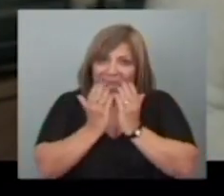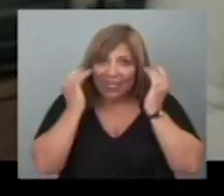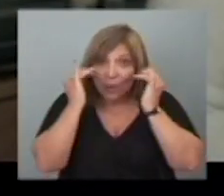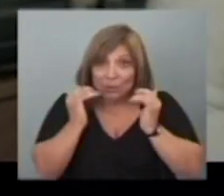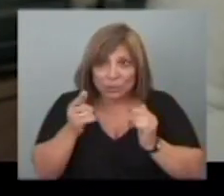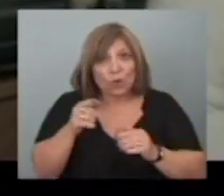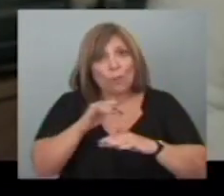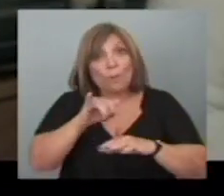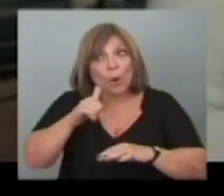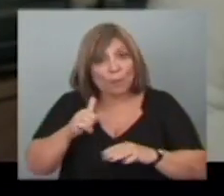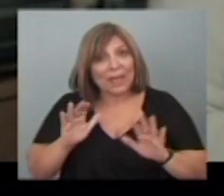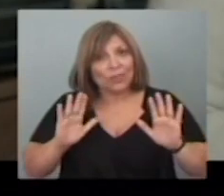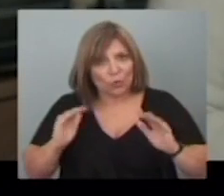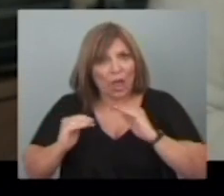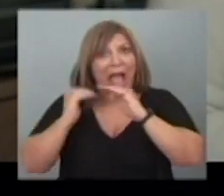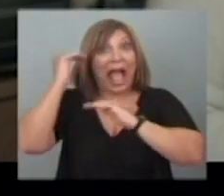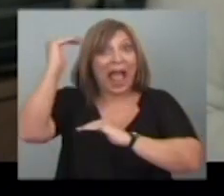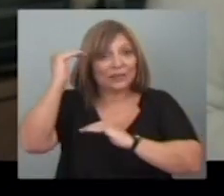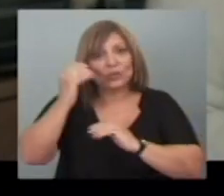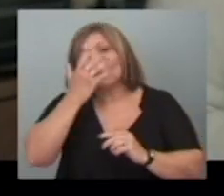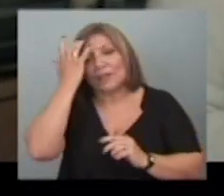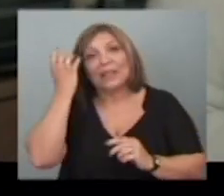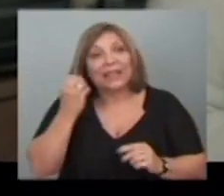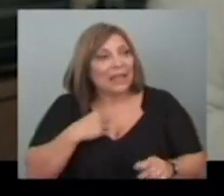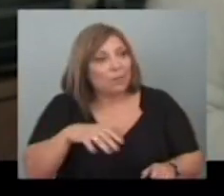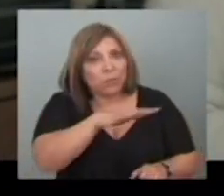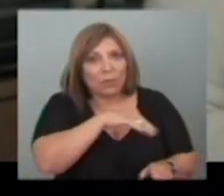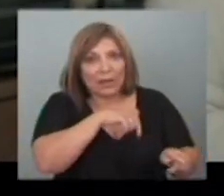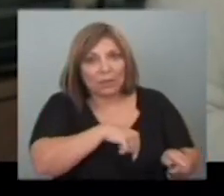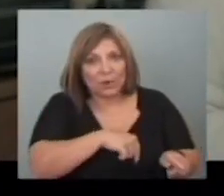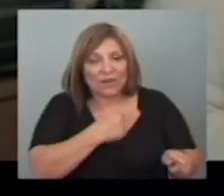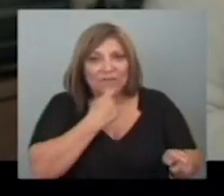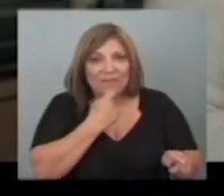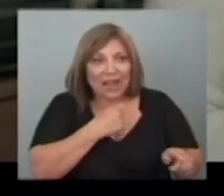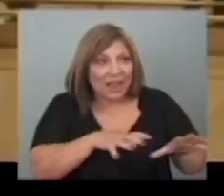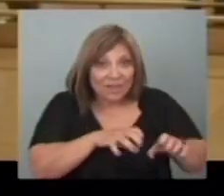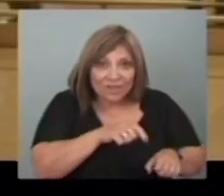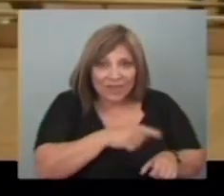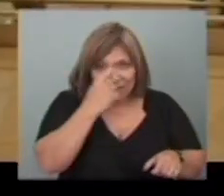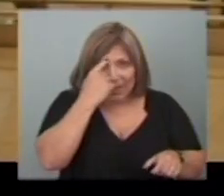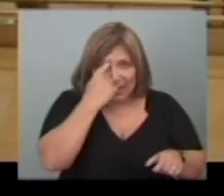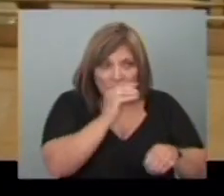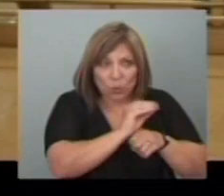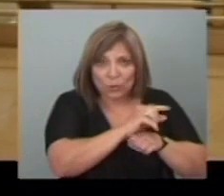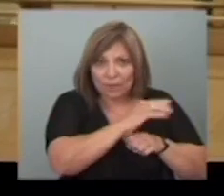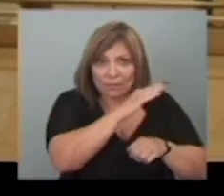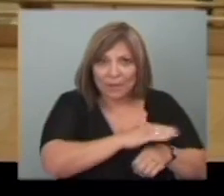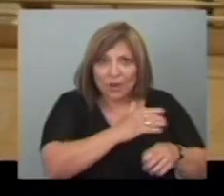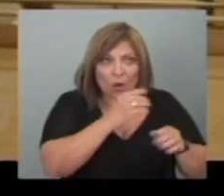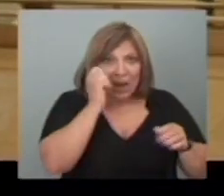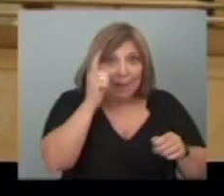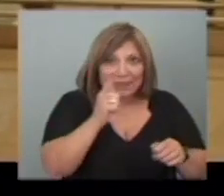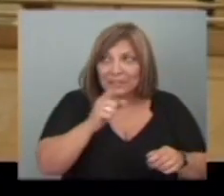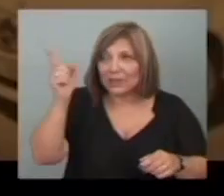importante, más alto que el promedio de la población residente en el Uruguay. La gran mayoría son